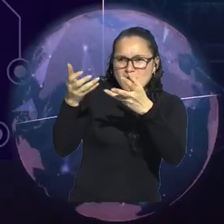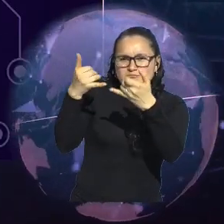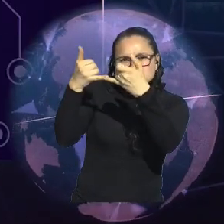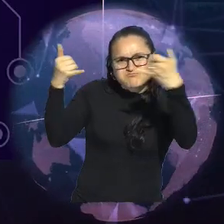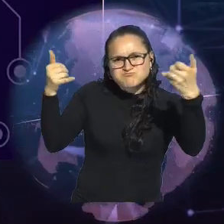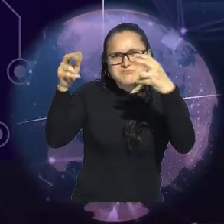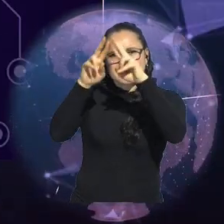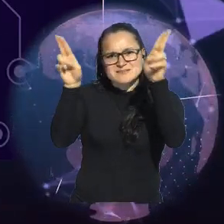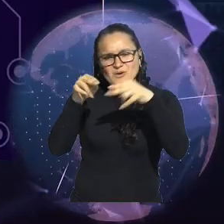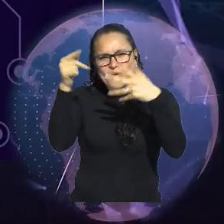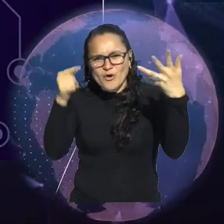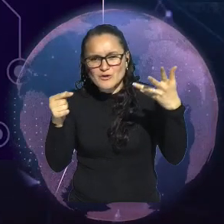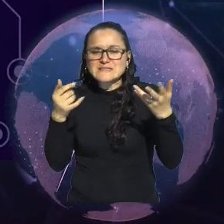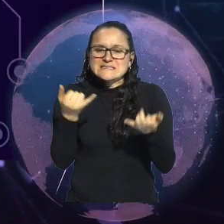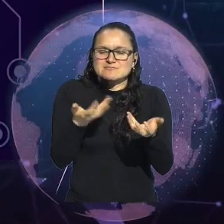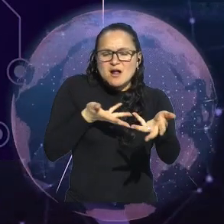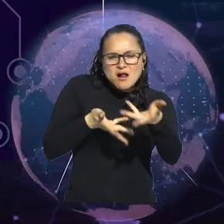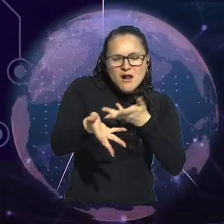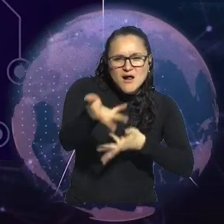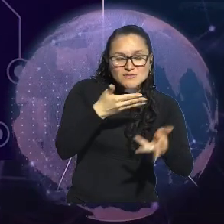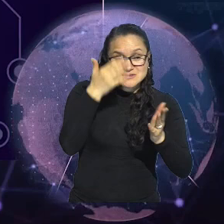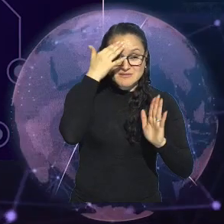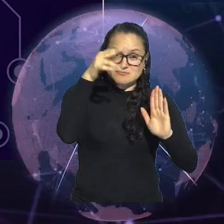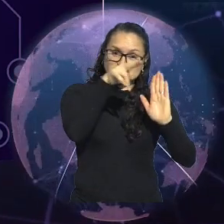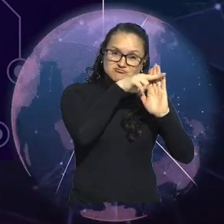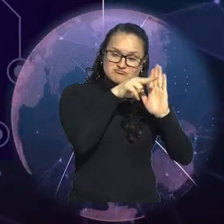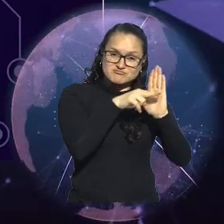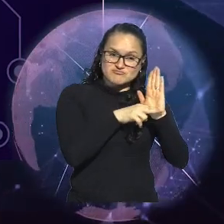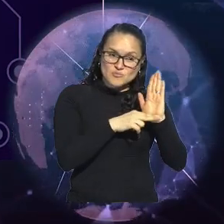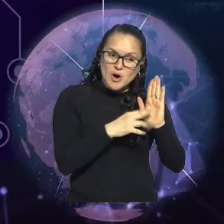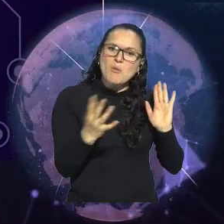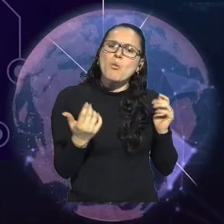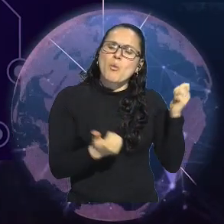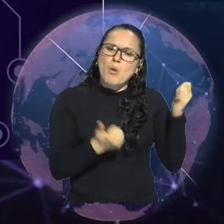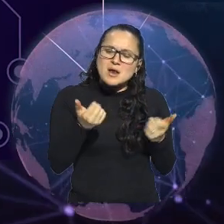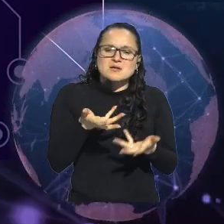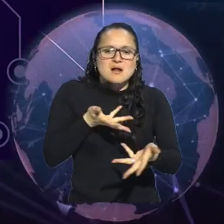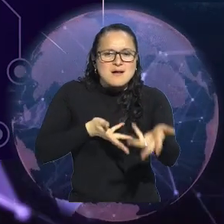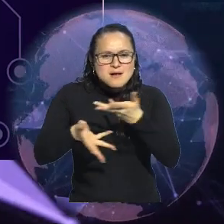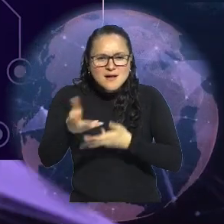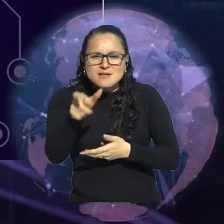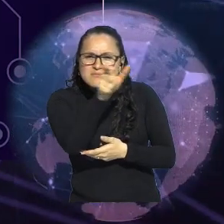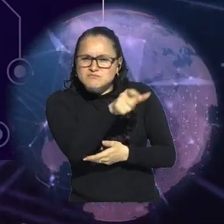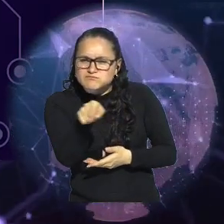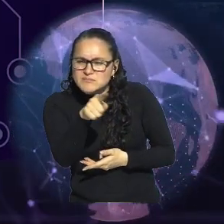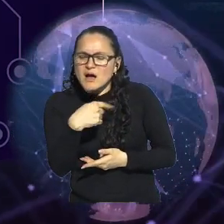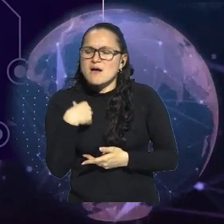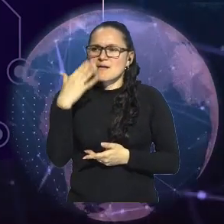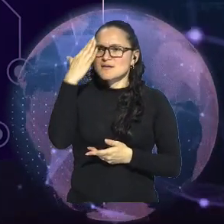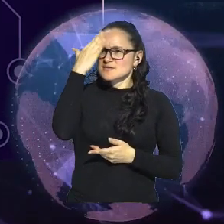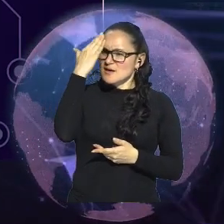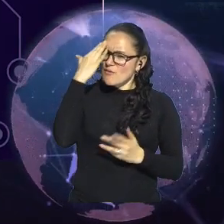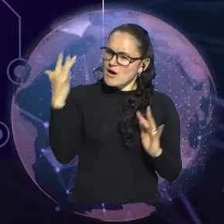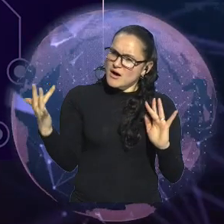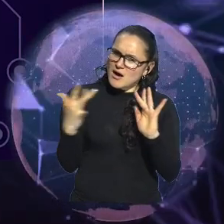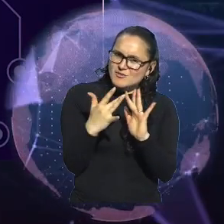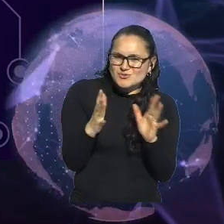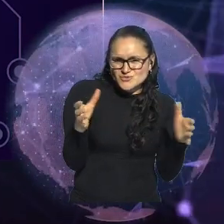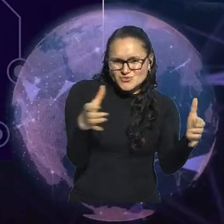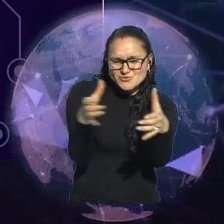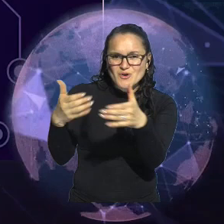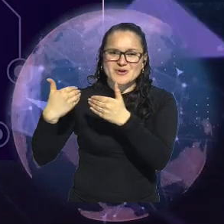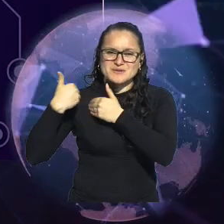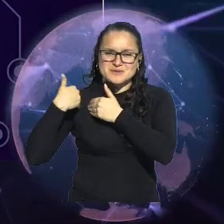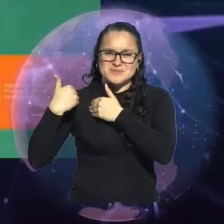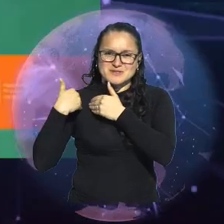conocimiento de las medidas regulatorias expedidas para que éstas sean entendidas y debidamente aplicadas por los grupos de valor de la